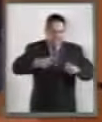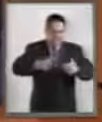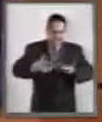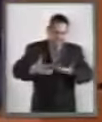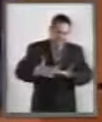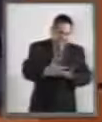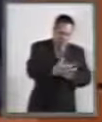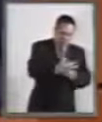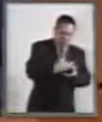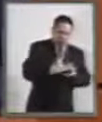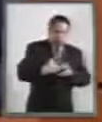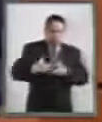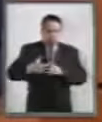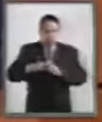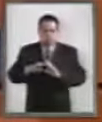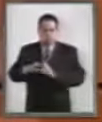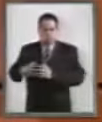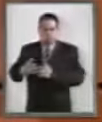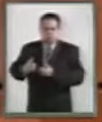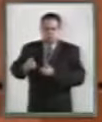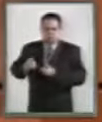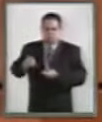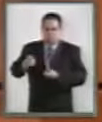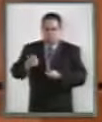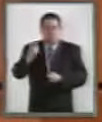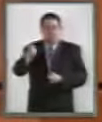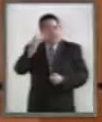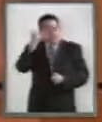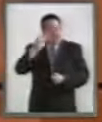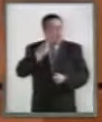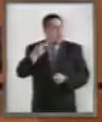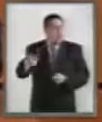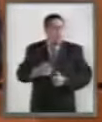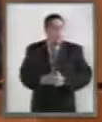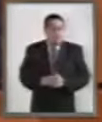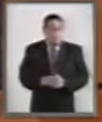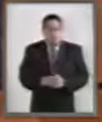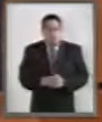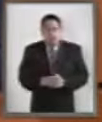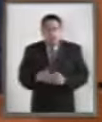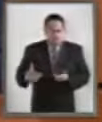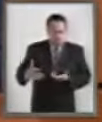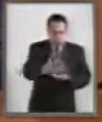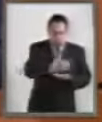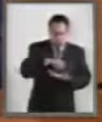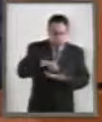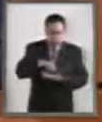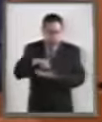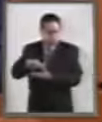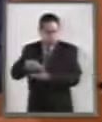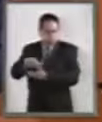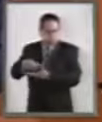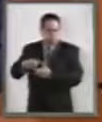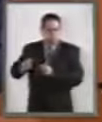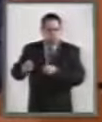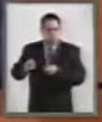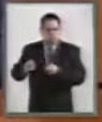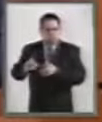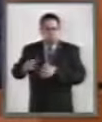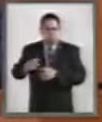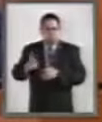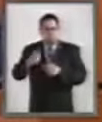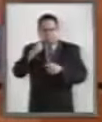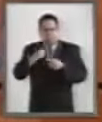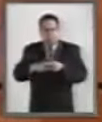Esa es la política que han venido llevando. La alta concentración sin precedentes de la riqueza que han mostrado reportes